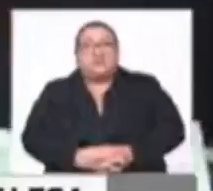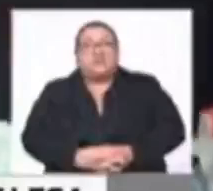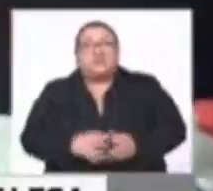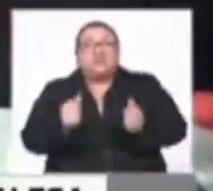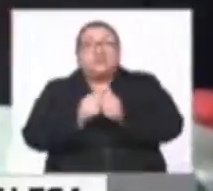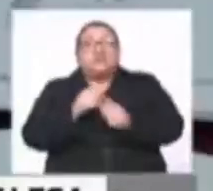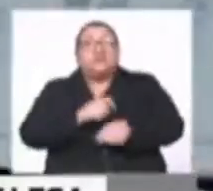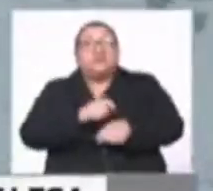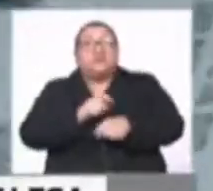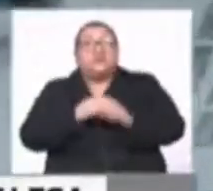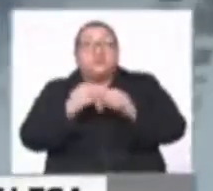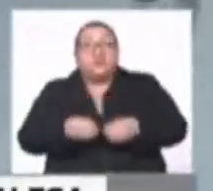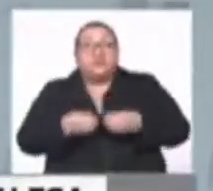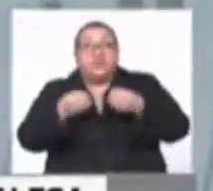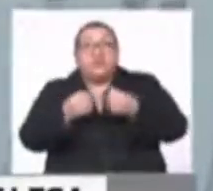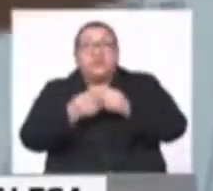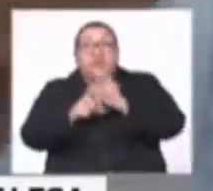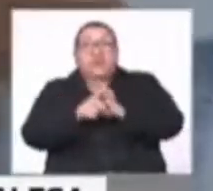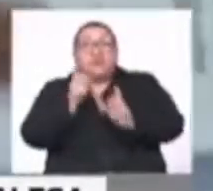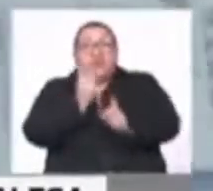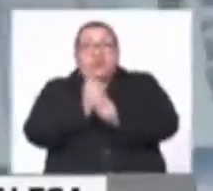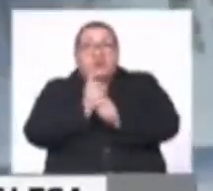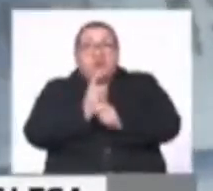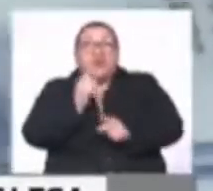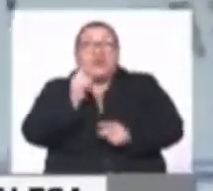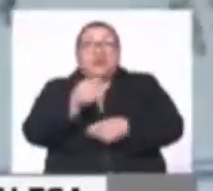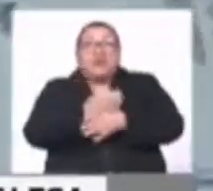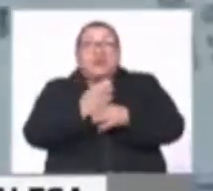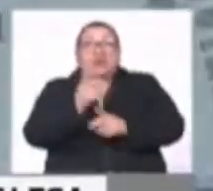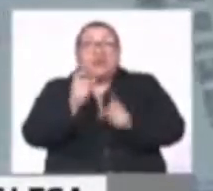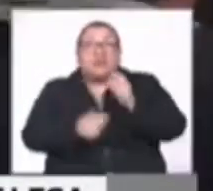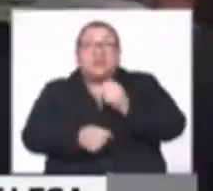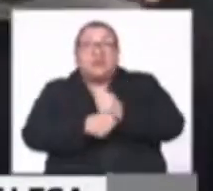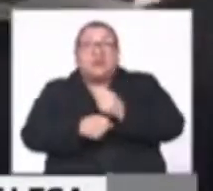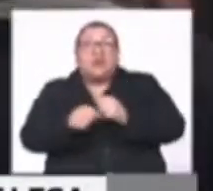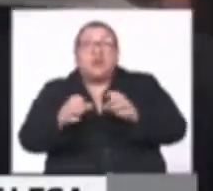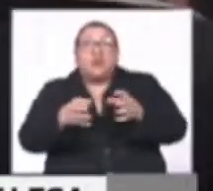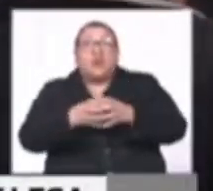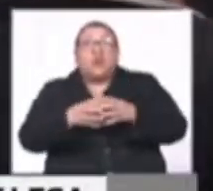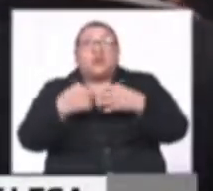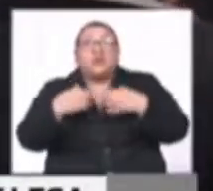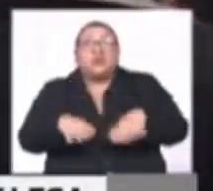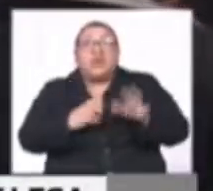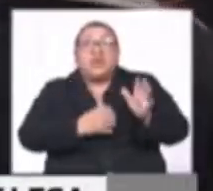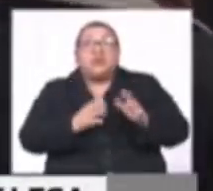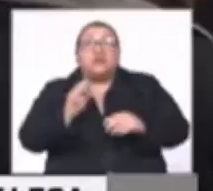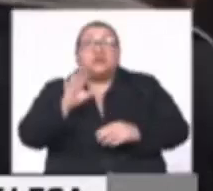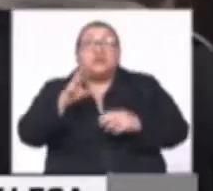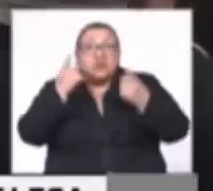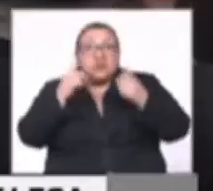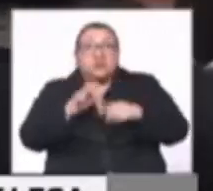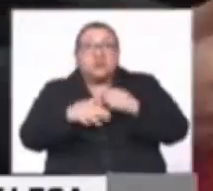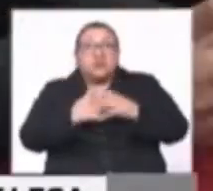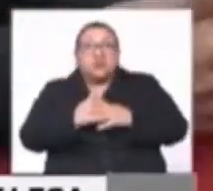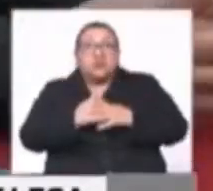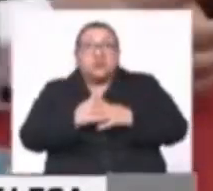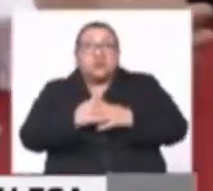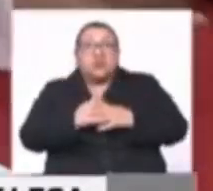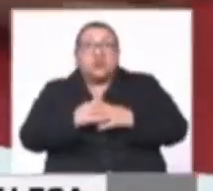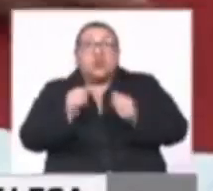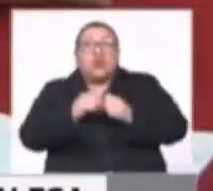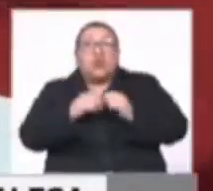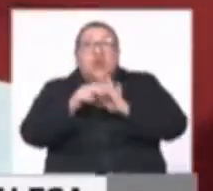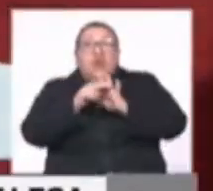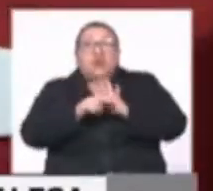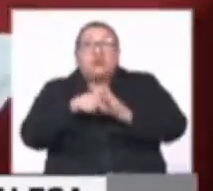plazos establecidos en la ley nacional. De este modo, los operadores jurídicos adecuarán sus decisiones a la correcta aplicación de las